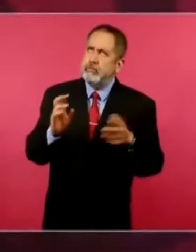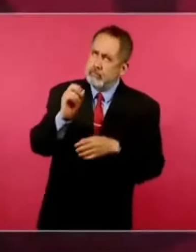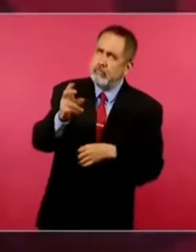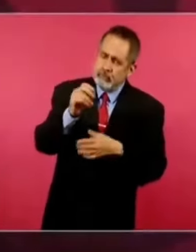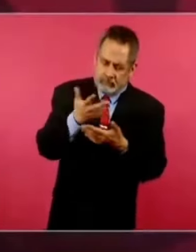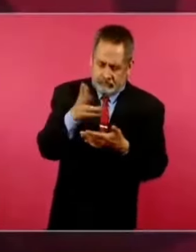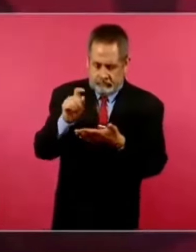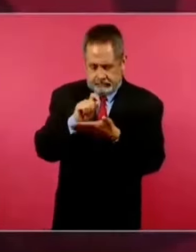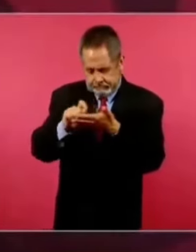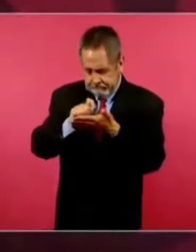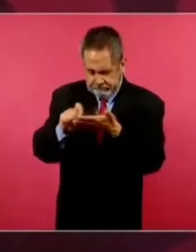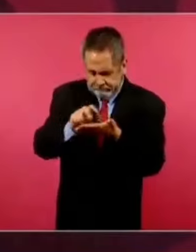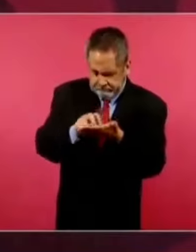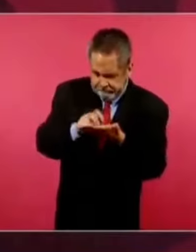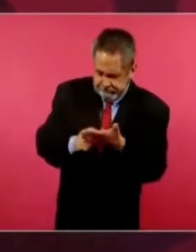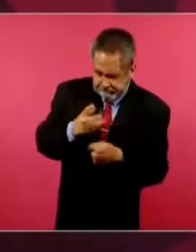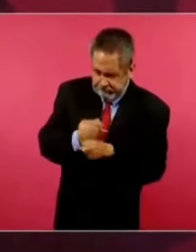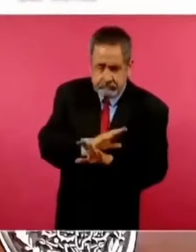No,